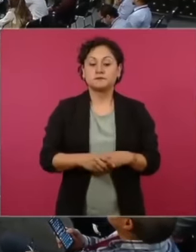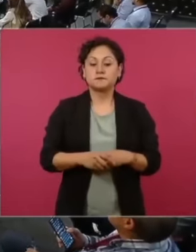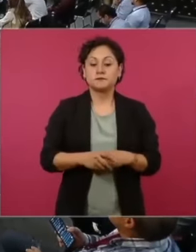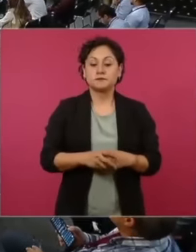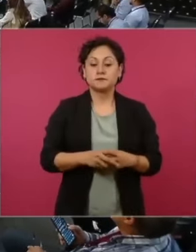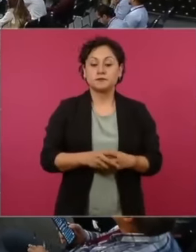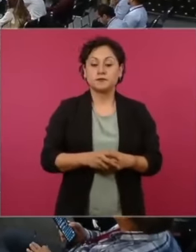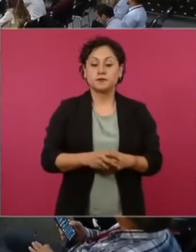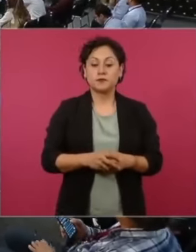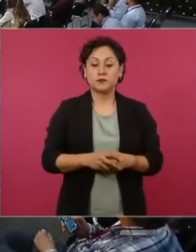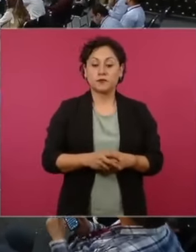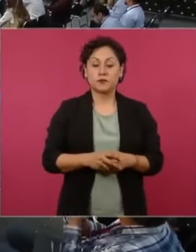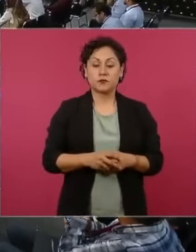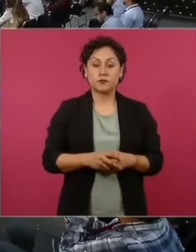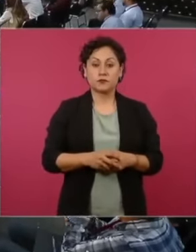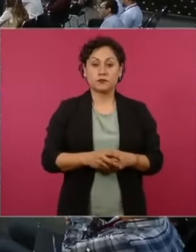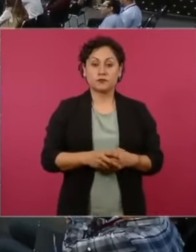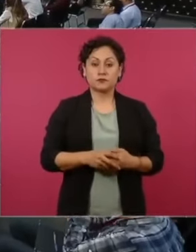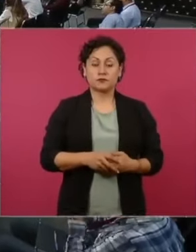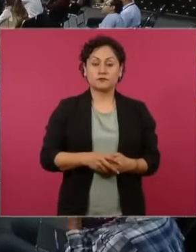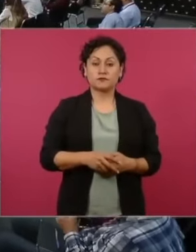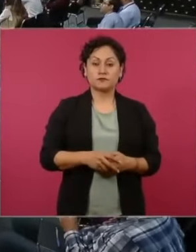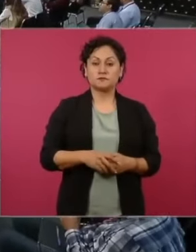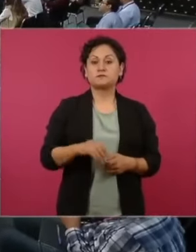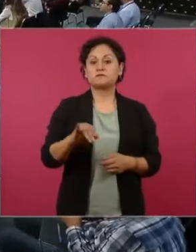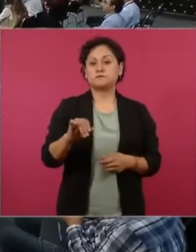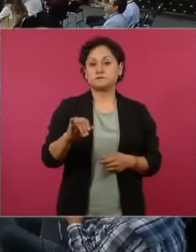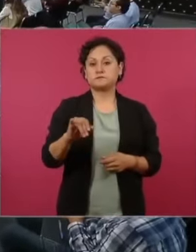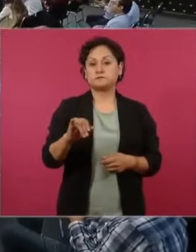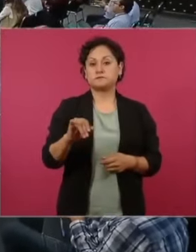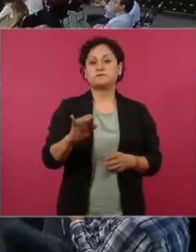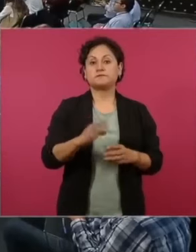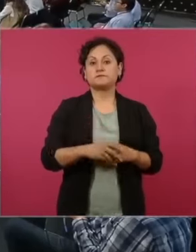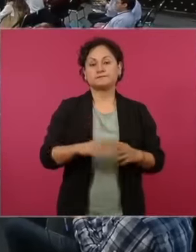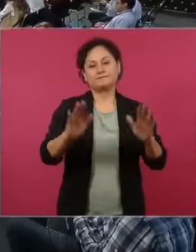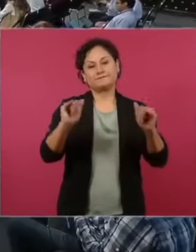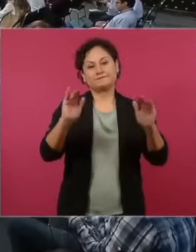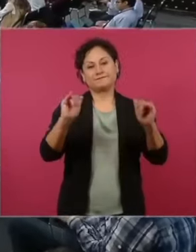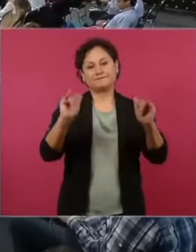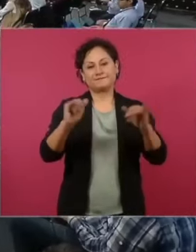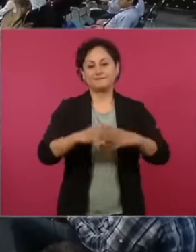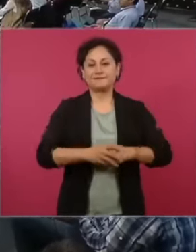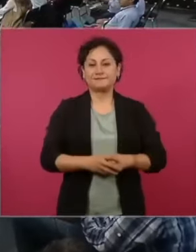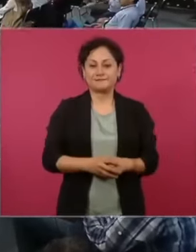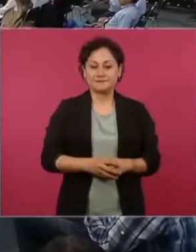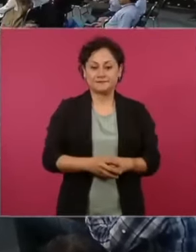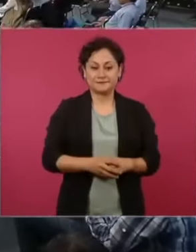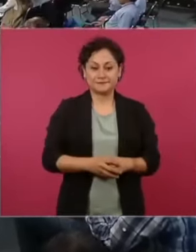Vámonos al Sí. Bueno, adiós.